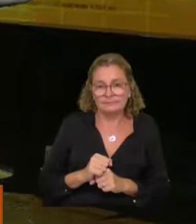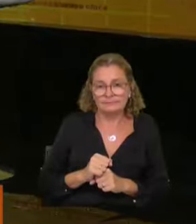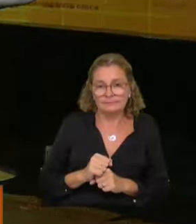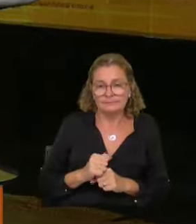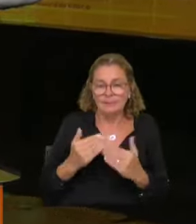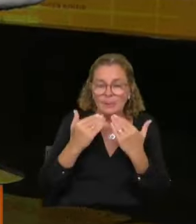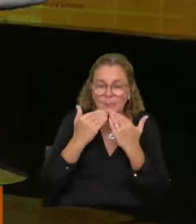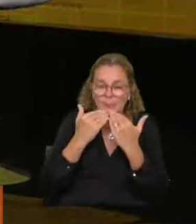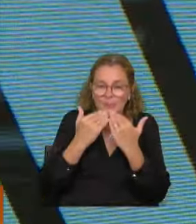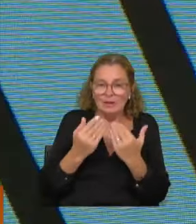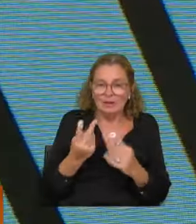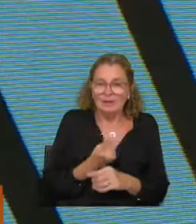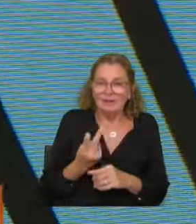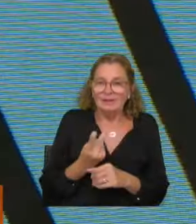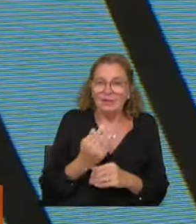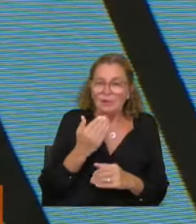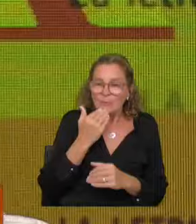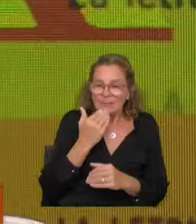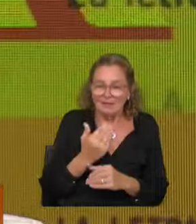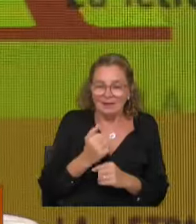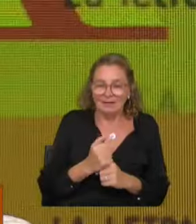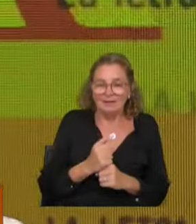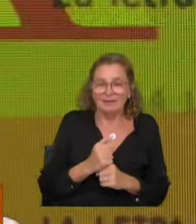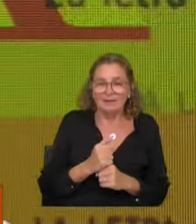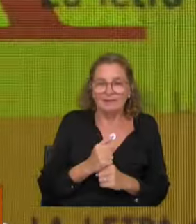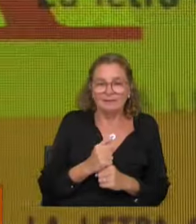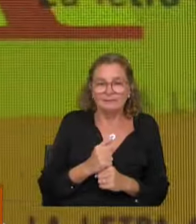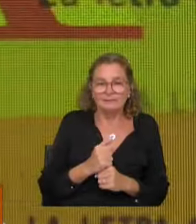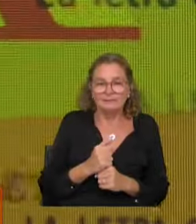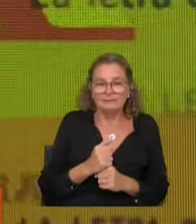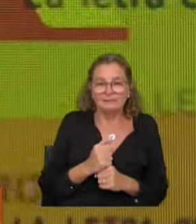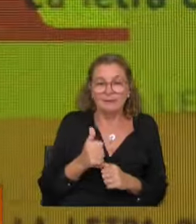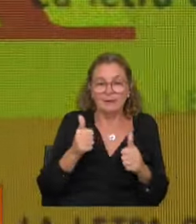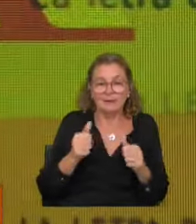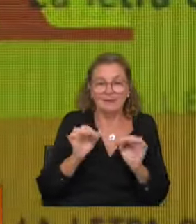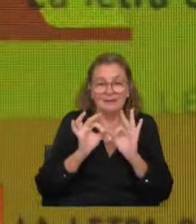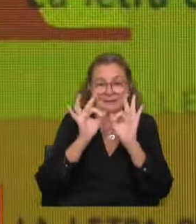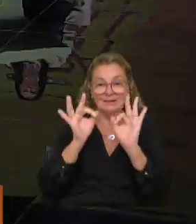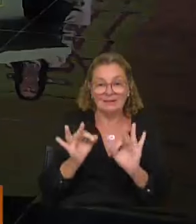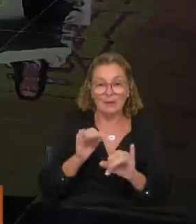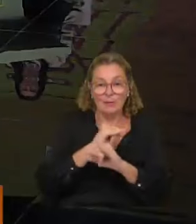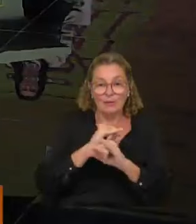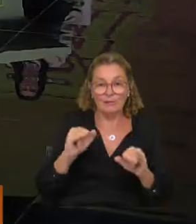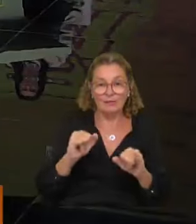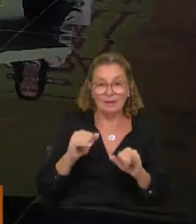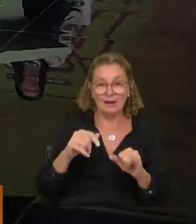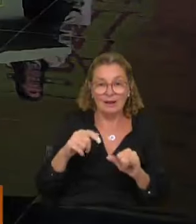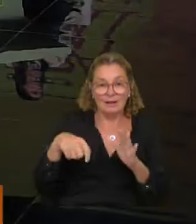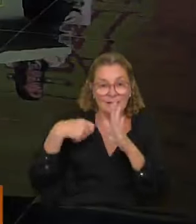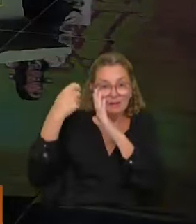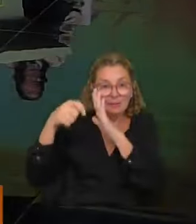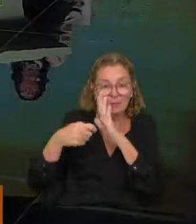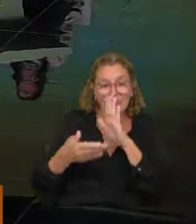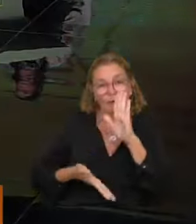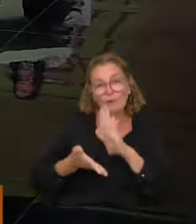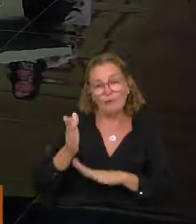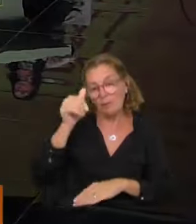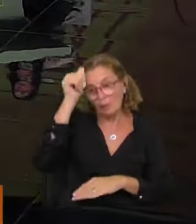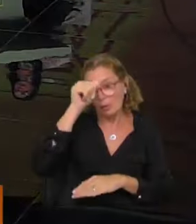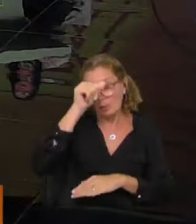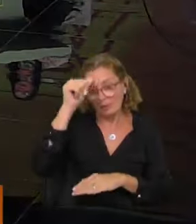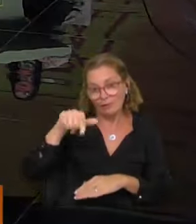Muchísimas gracias a ambas muchas graas a bien llegamos al final de esta letra chica Entonces nos vamos hasta el domingo que